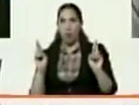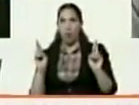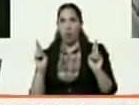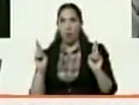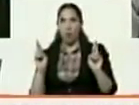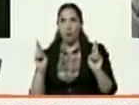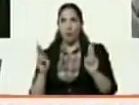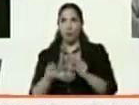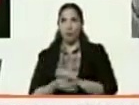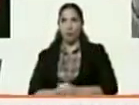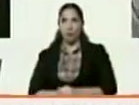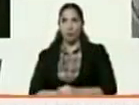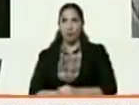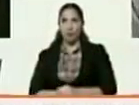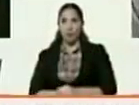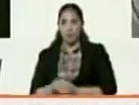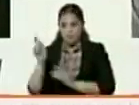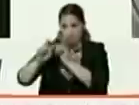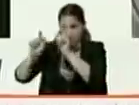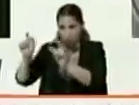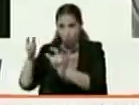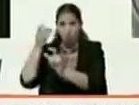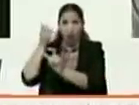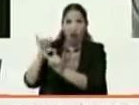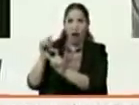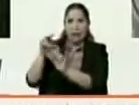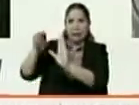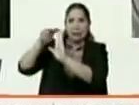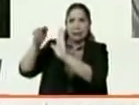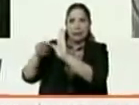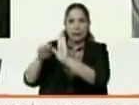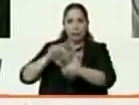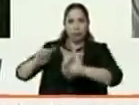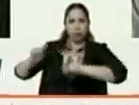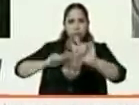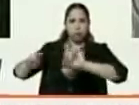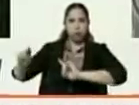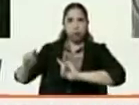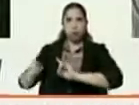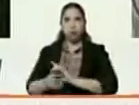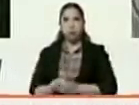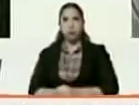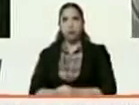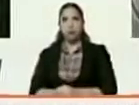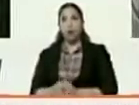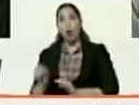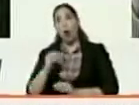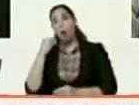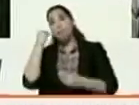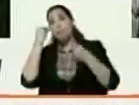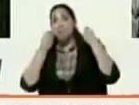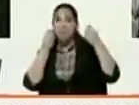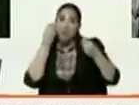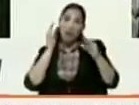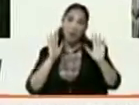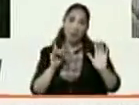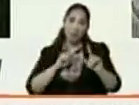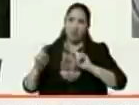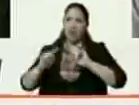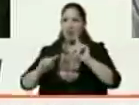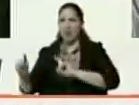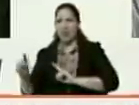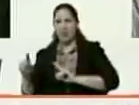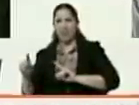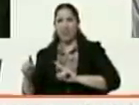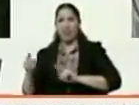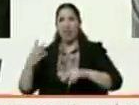ojalá, aquellos que tienen nivel de dirigentes o que creen que son dirigentes, que andan por ahí loqueando,